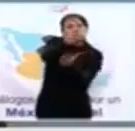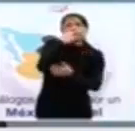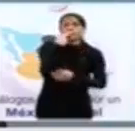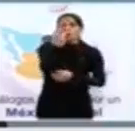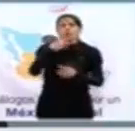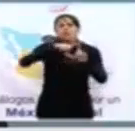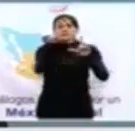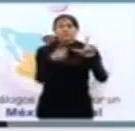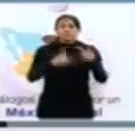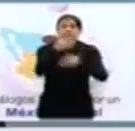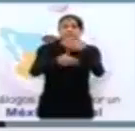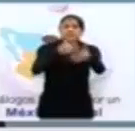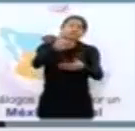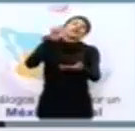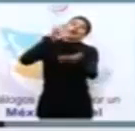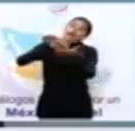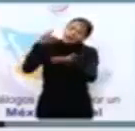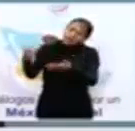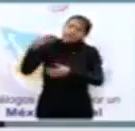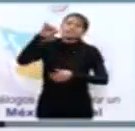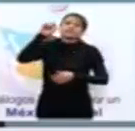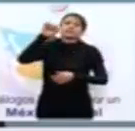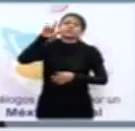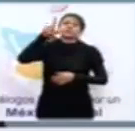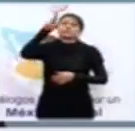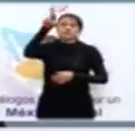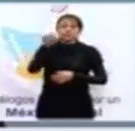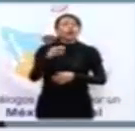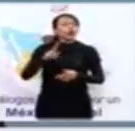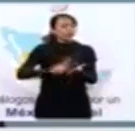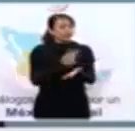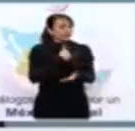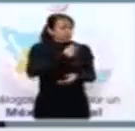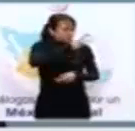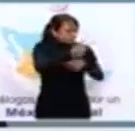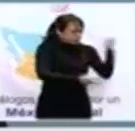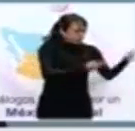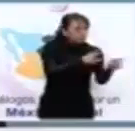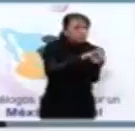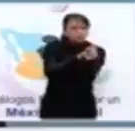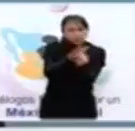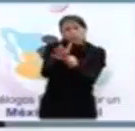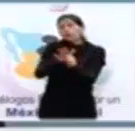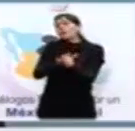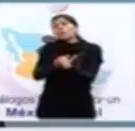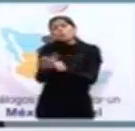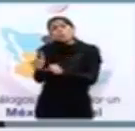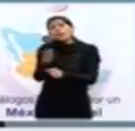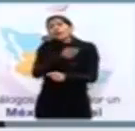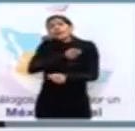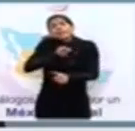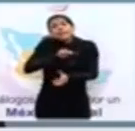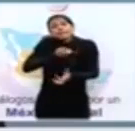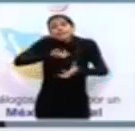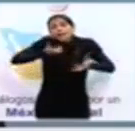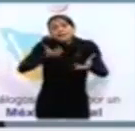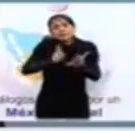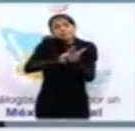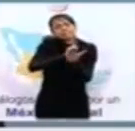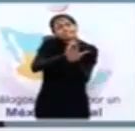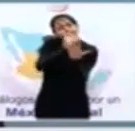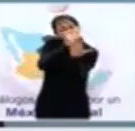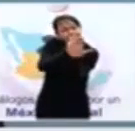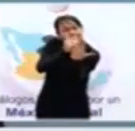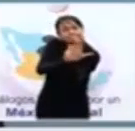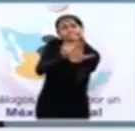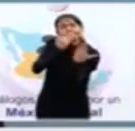Pedraza. Pues les reitero una vez más las preguntas: ¿qué tipo de políticas públicas se deben aplicar en el campo? ¿Cómo conjuntar